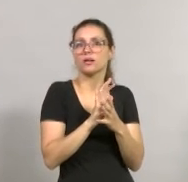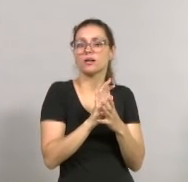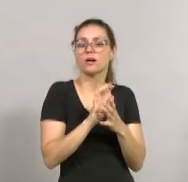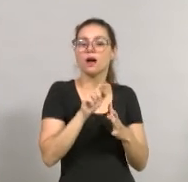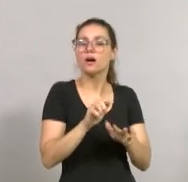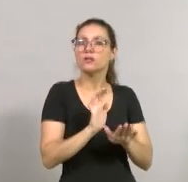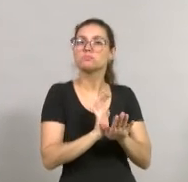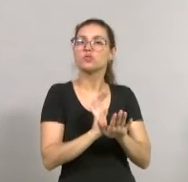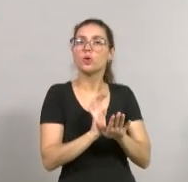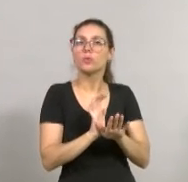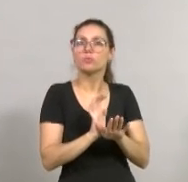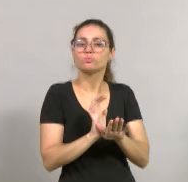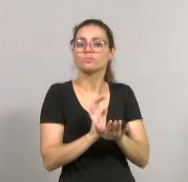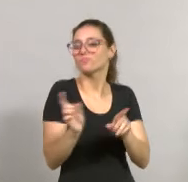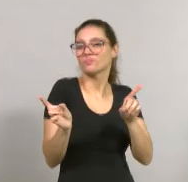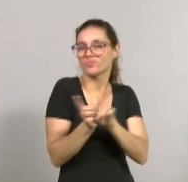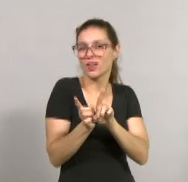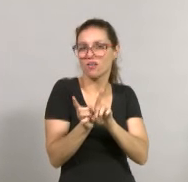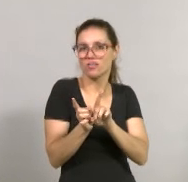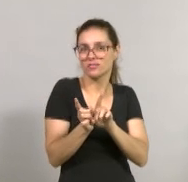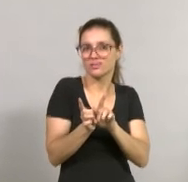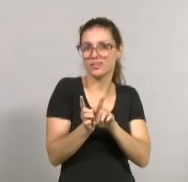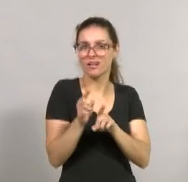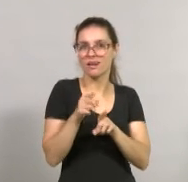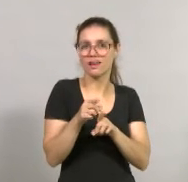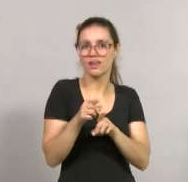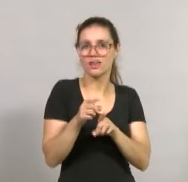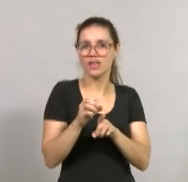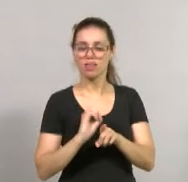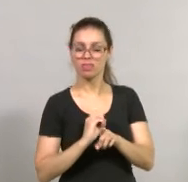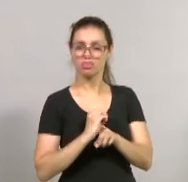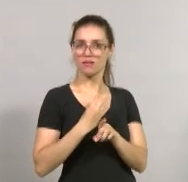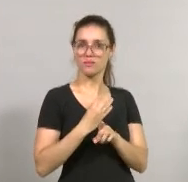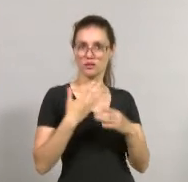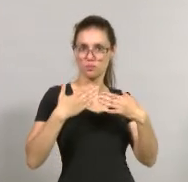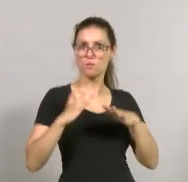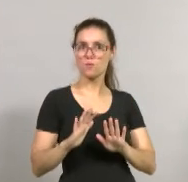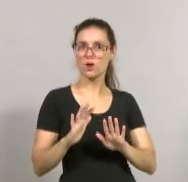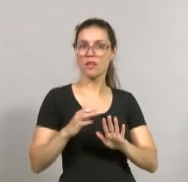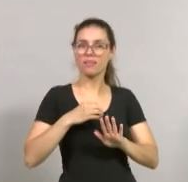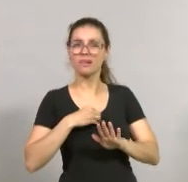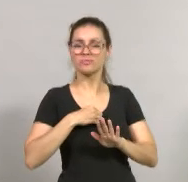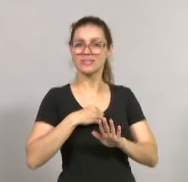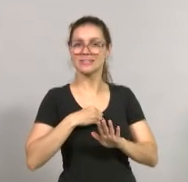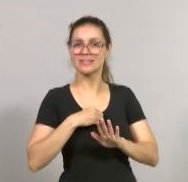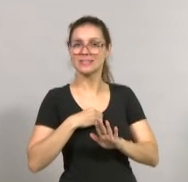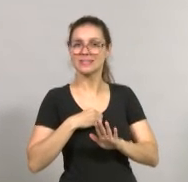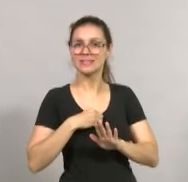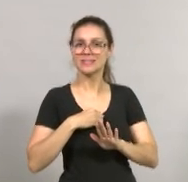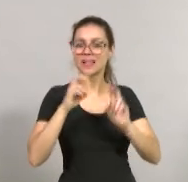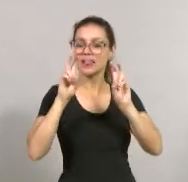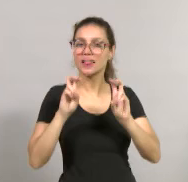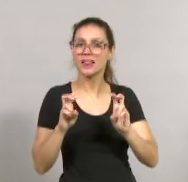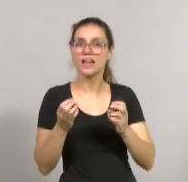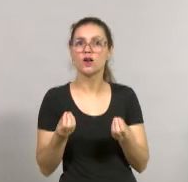para resumirlo y poder despertar algunos sentidos sobre esto, tiene